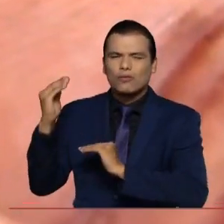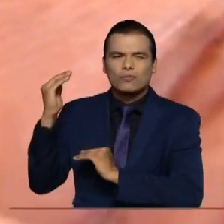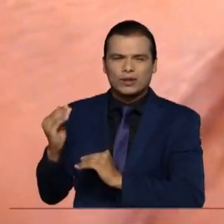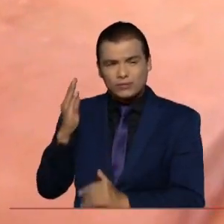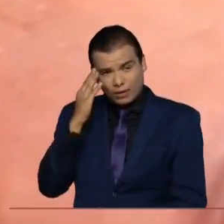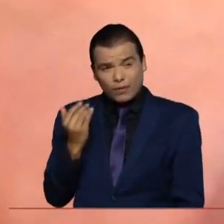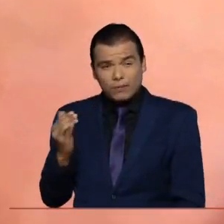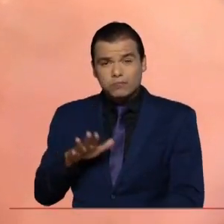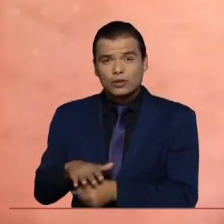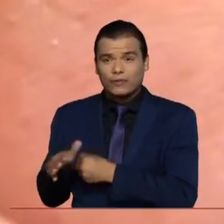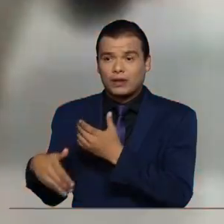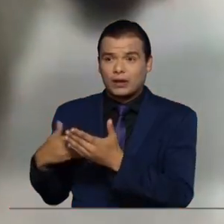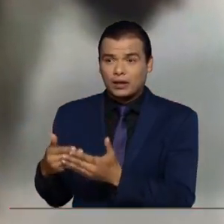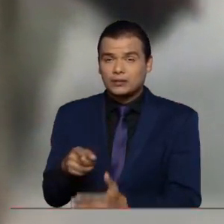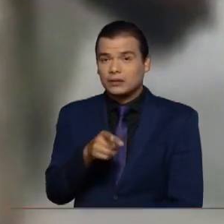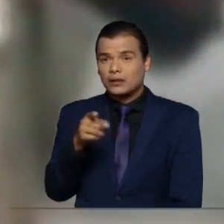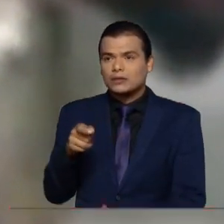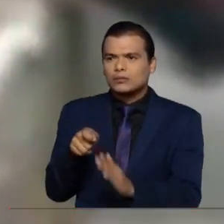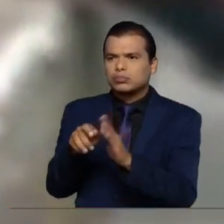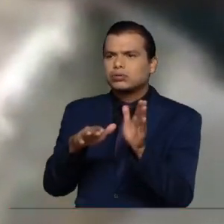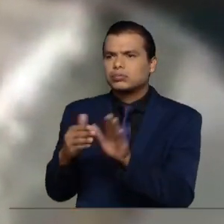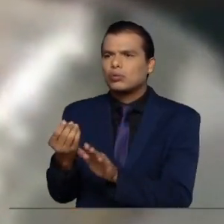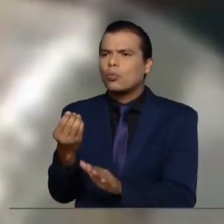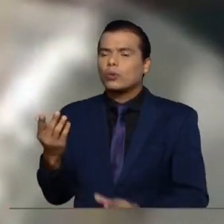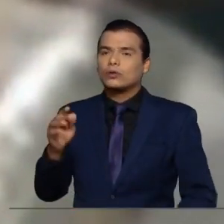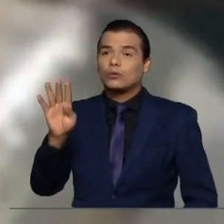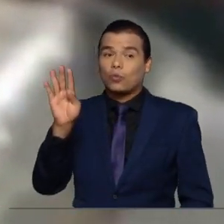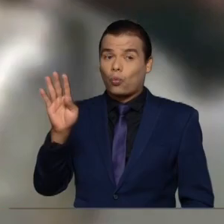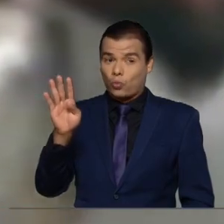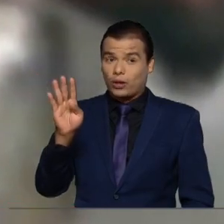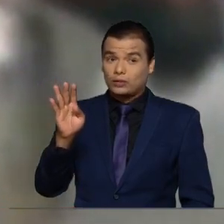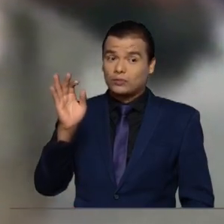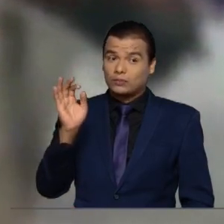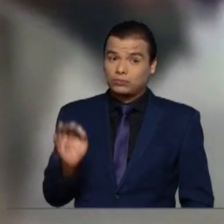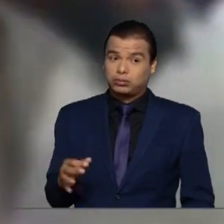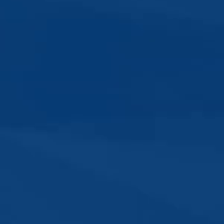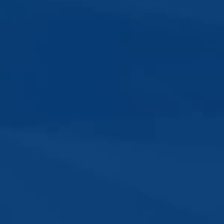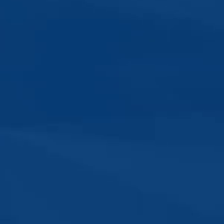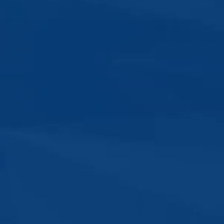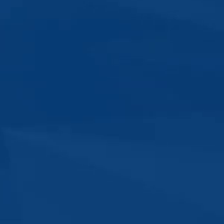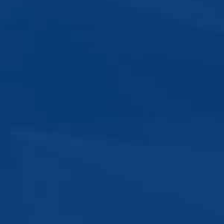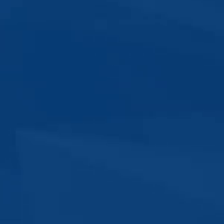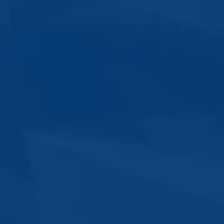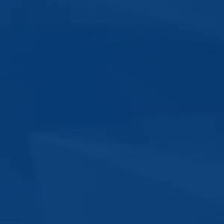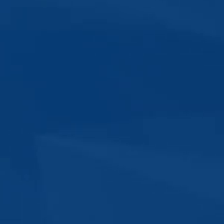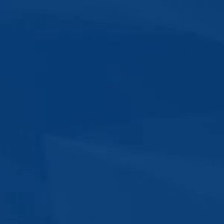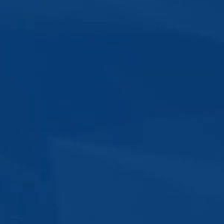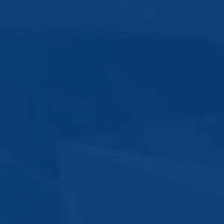en el distrito se han registrado 4 homicidios, cifra que antes se presentaba de forma diaria.